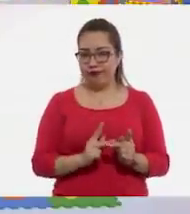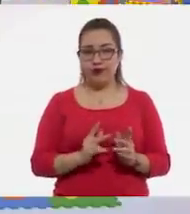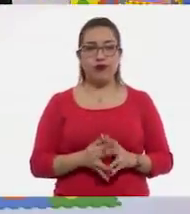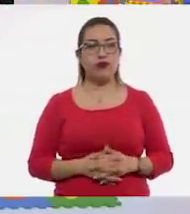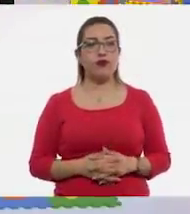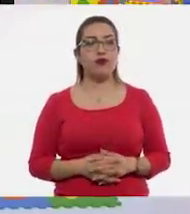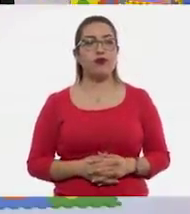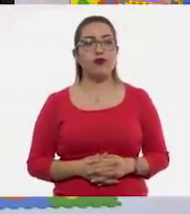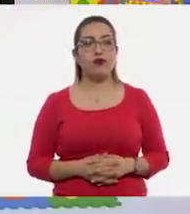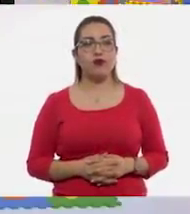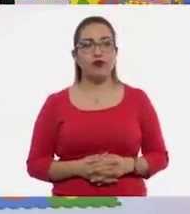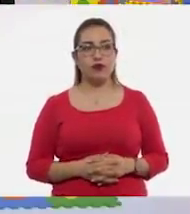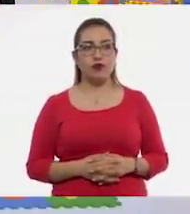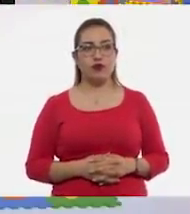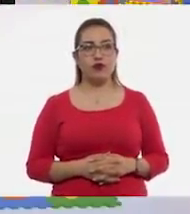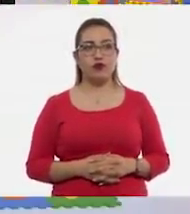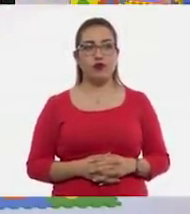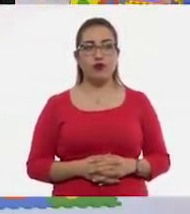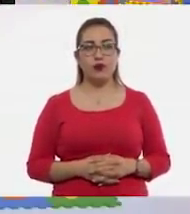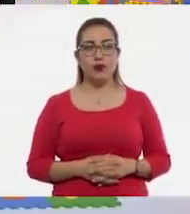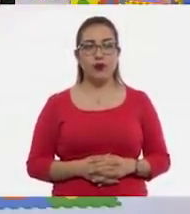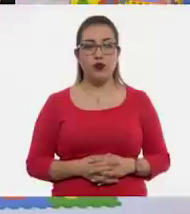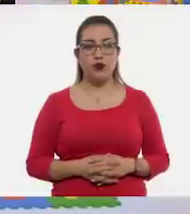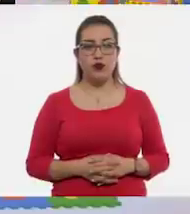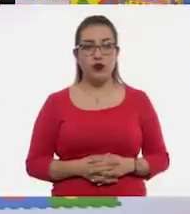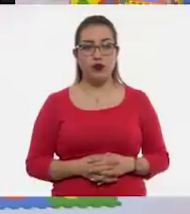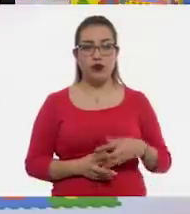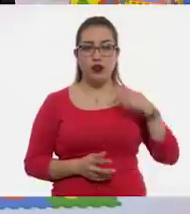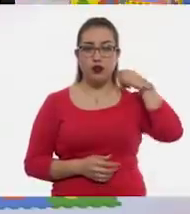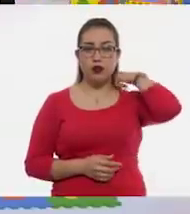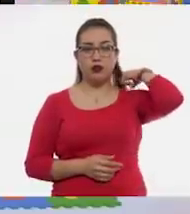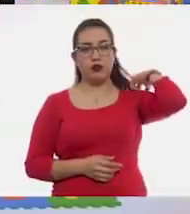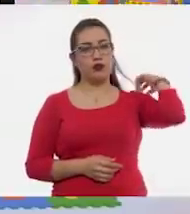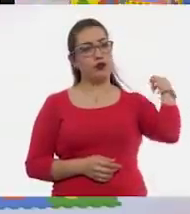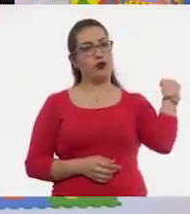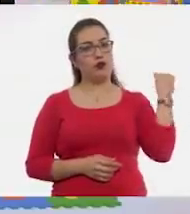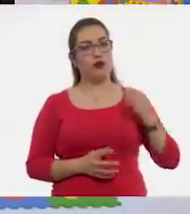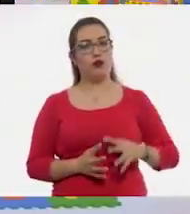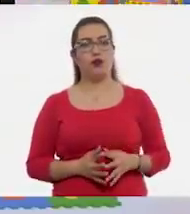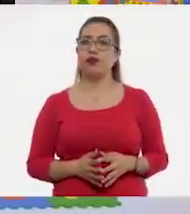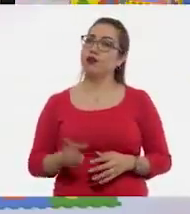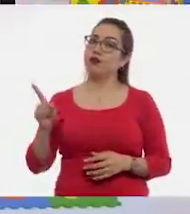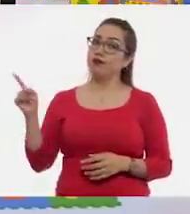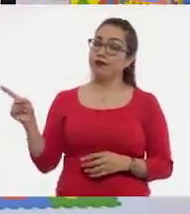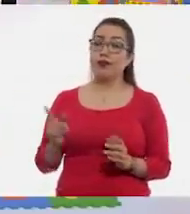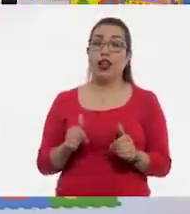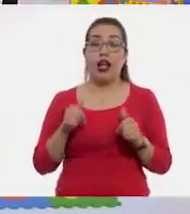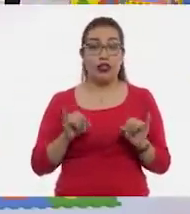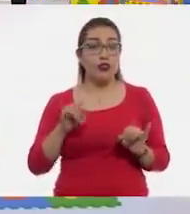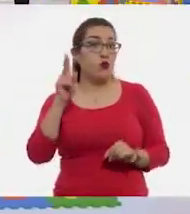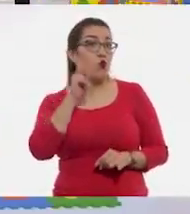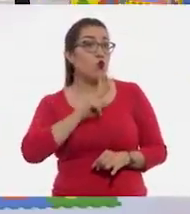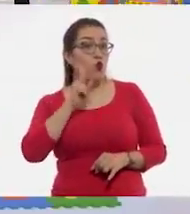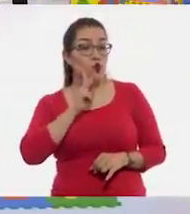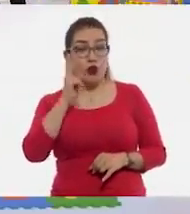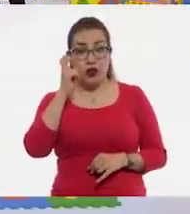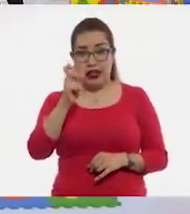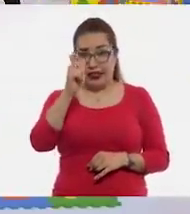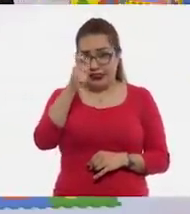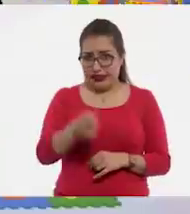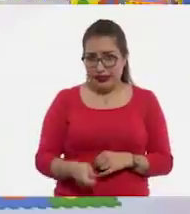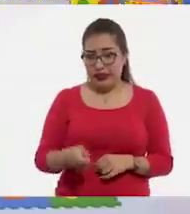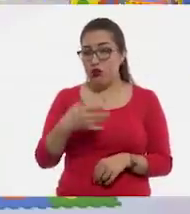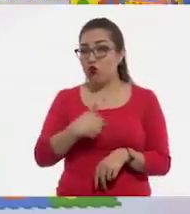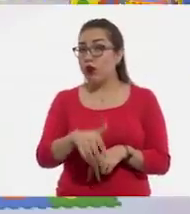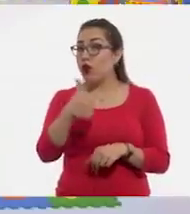Y así entonces vamos a comprobar que esta sería la sexta. Muy